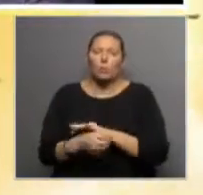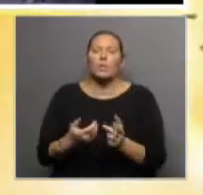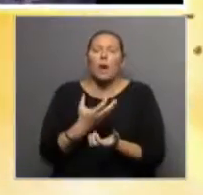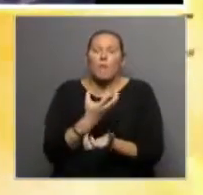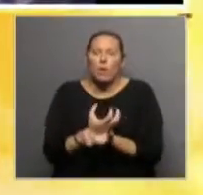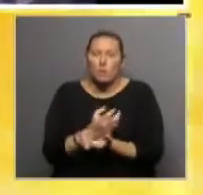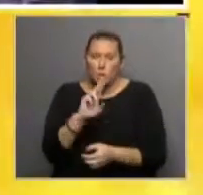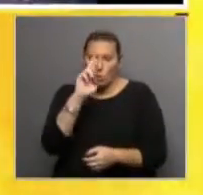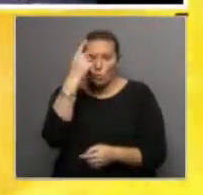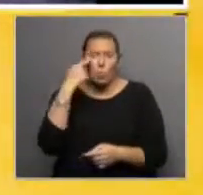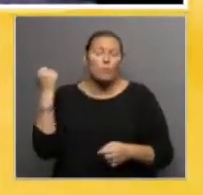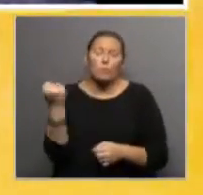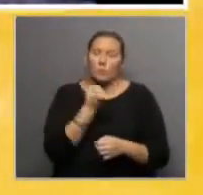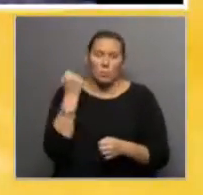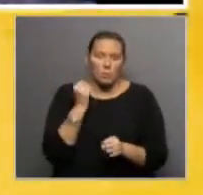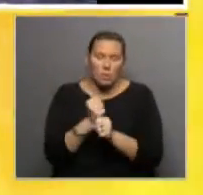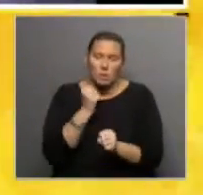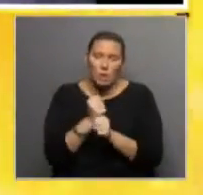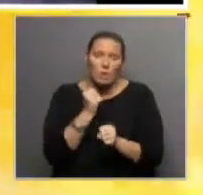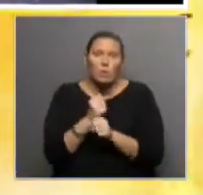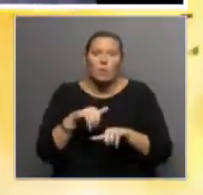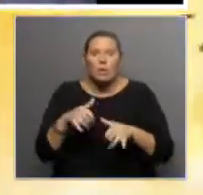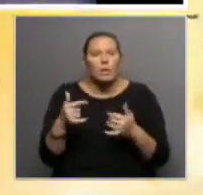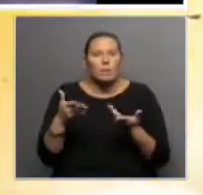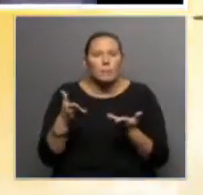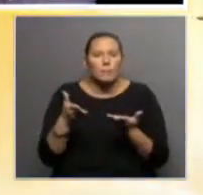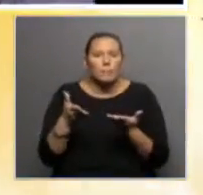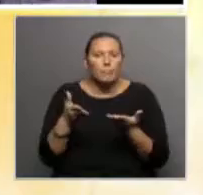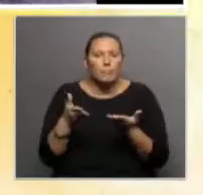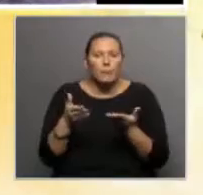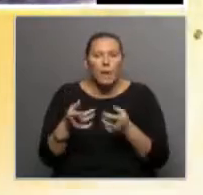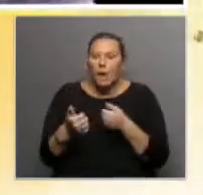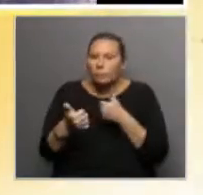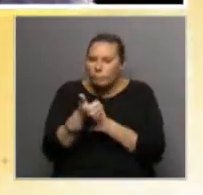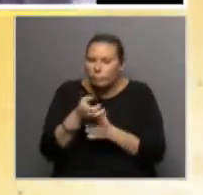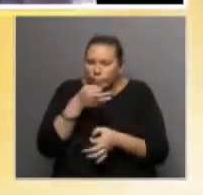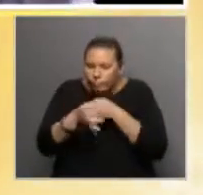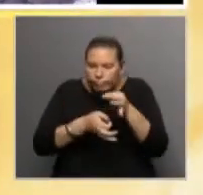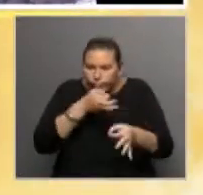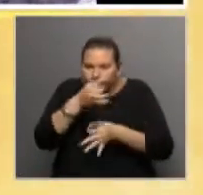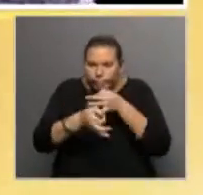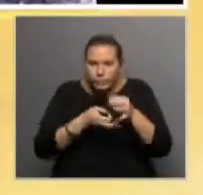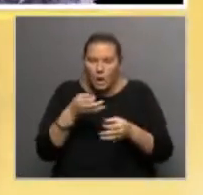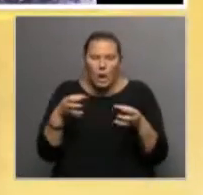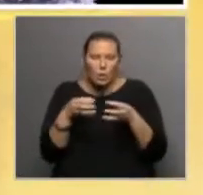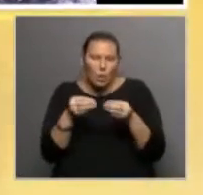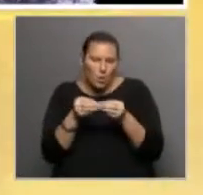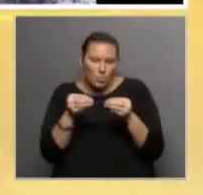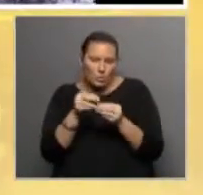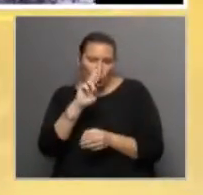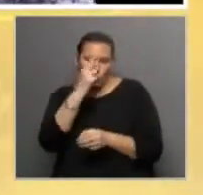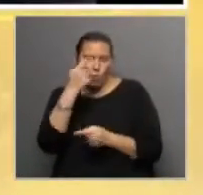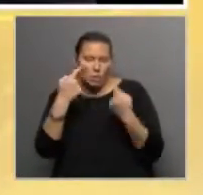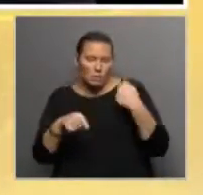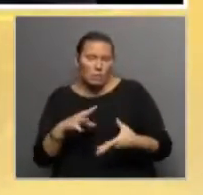sido fundamental su tarea, y estuvimos constantemente asesorando a los colegas de Uruguay de diferentes maneras, y